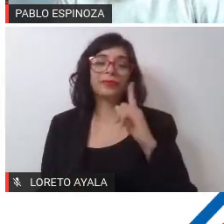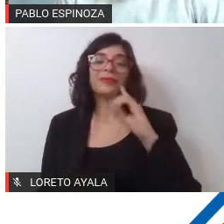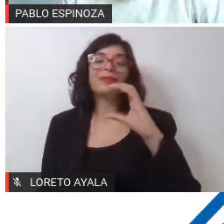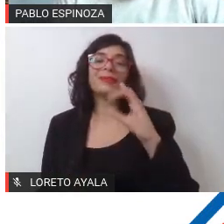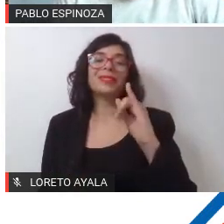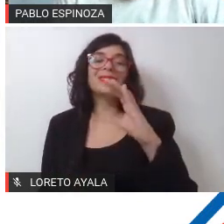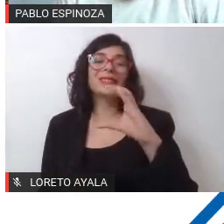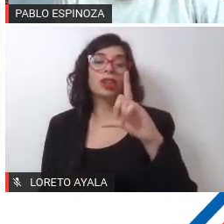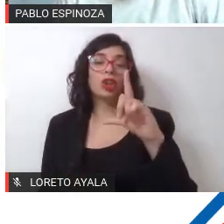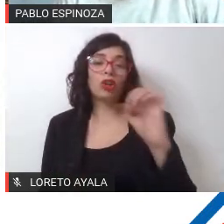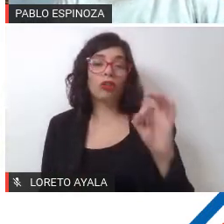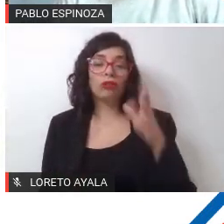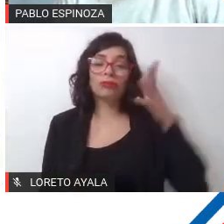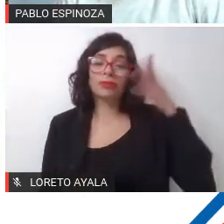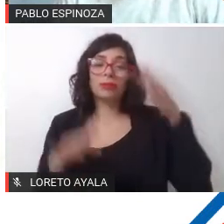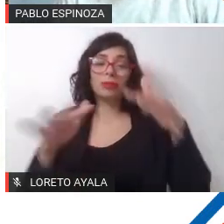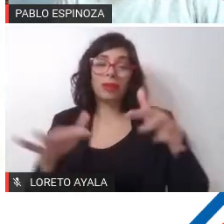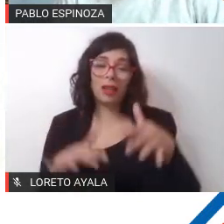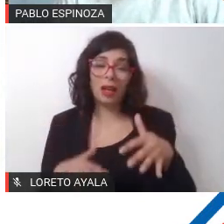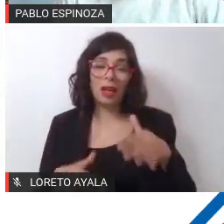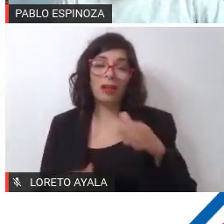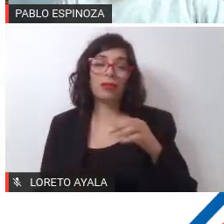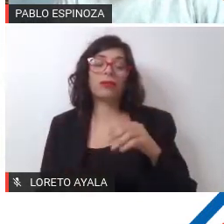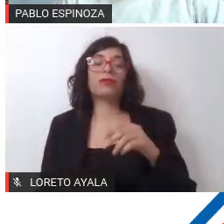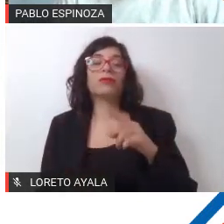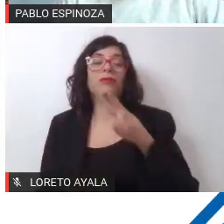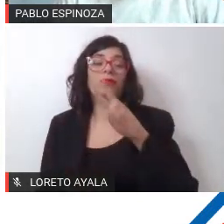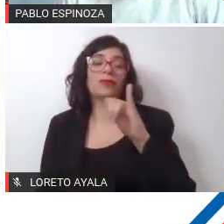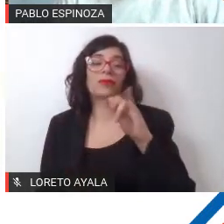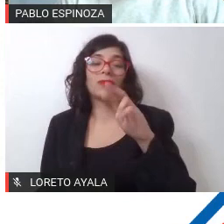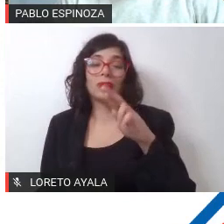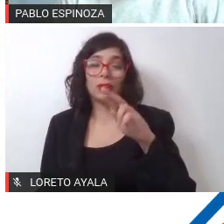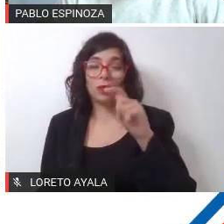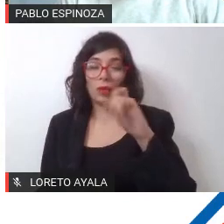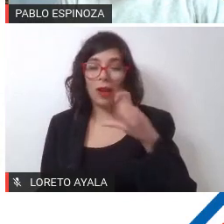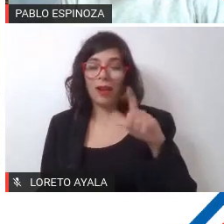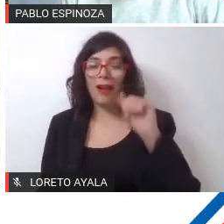AFE y en Instagram, donde nos encuentran como